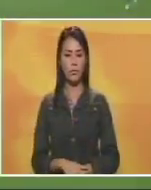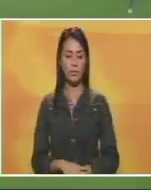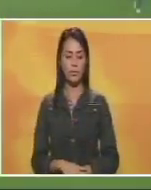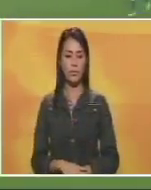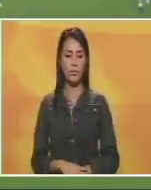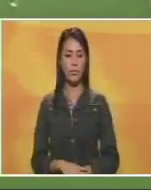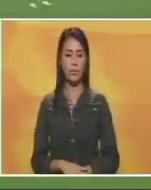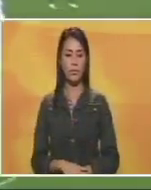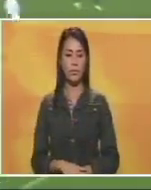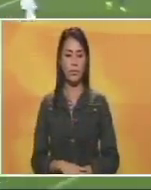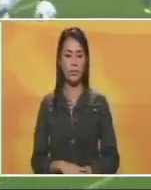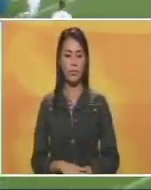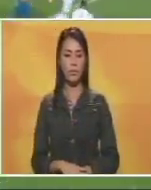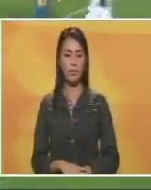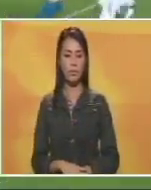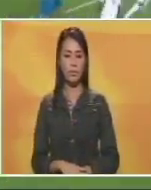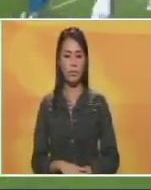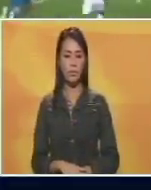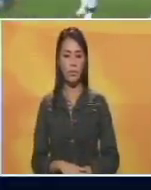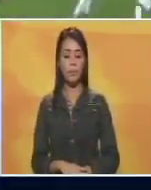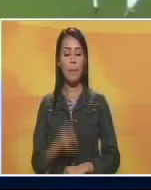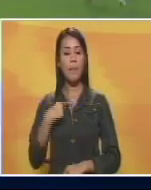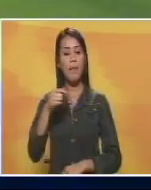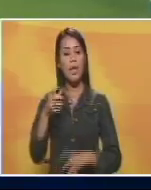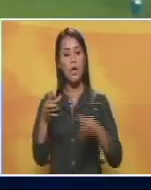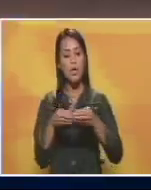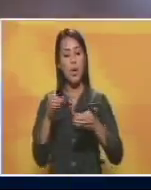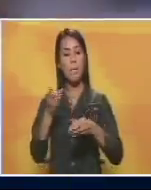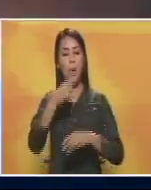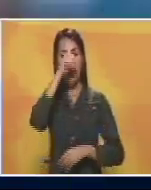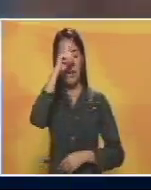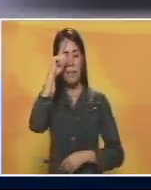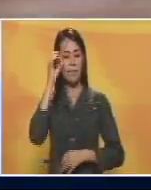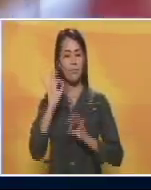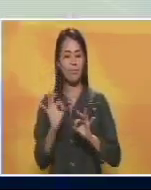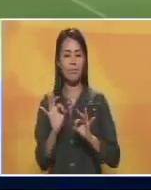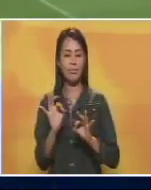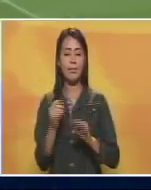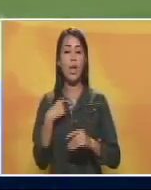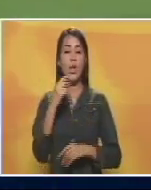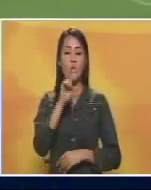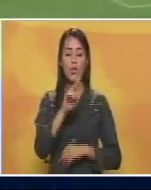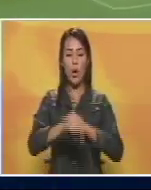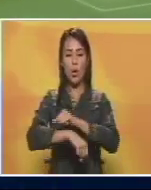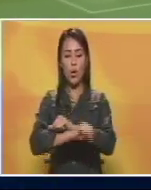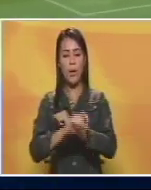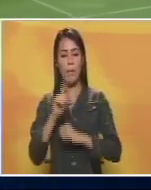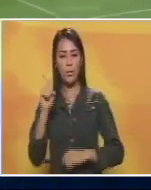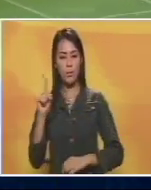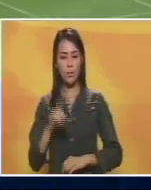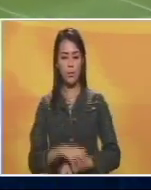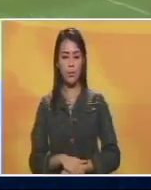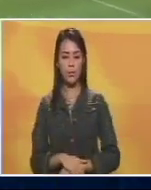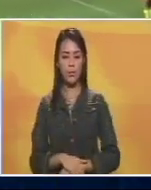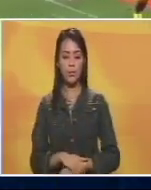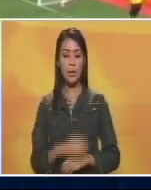En Fontvieille, en el Principado, el Atlético de Madrid vino de atrás para derrotar al Mónaco 2-1. Samuel Grandsir adelantó a los de la Costa Azul al